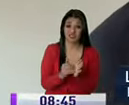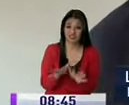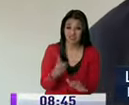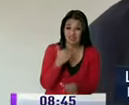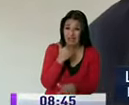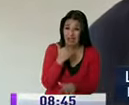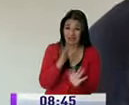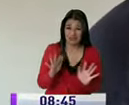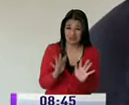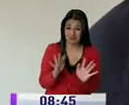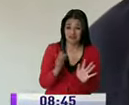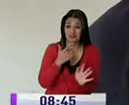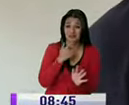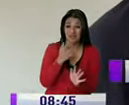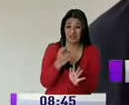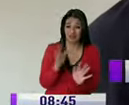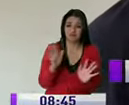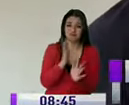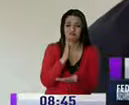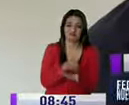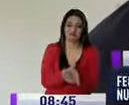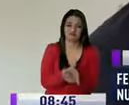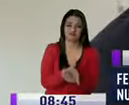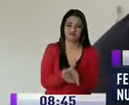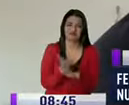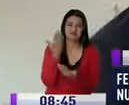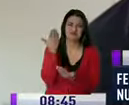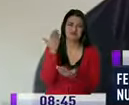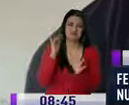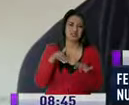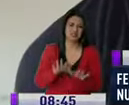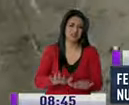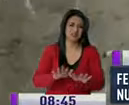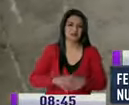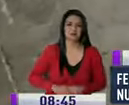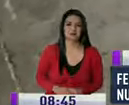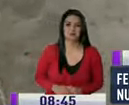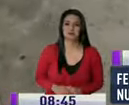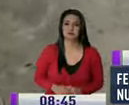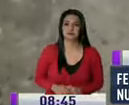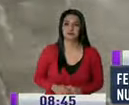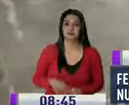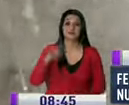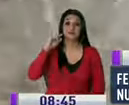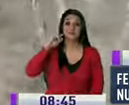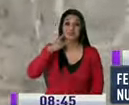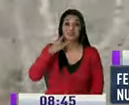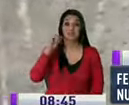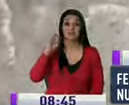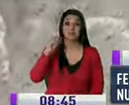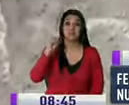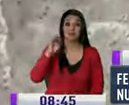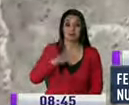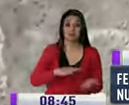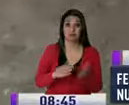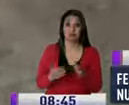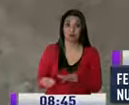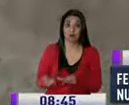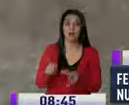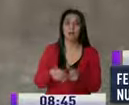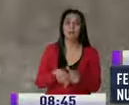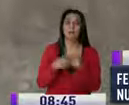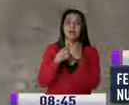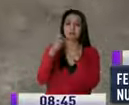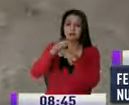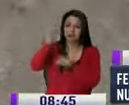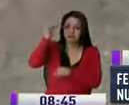esas tragedias que se vivió pues hace unos meses anteriores. De la muerte de Emilia Benavides se desprendió la red de